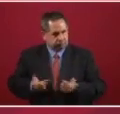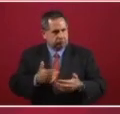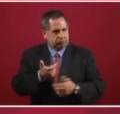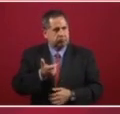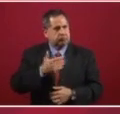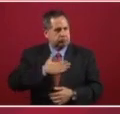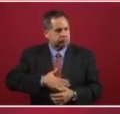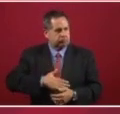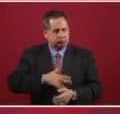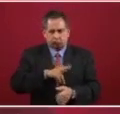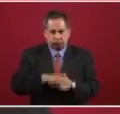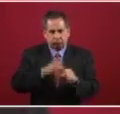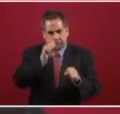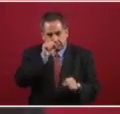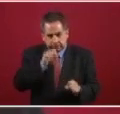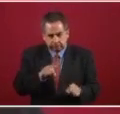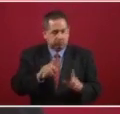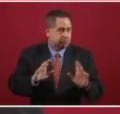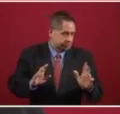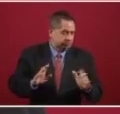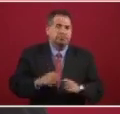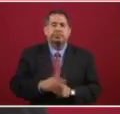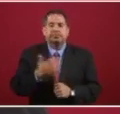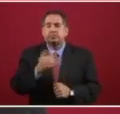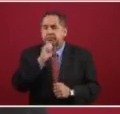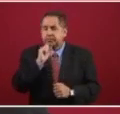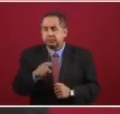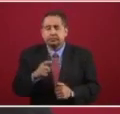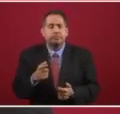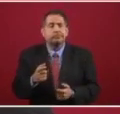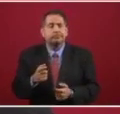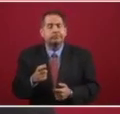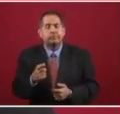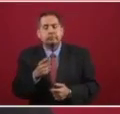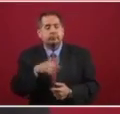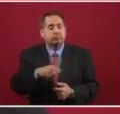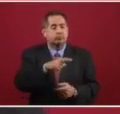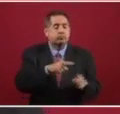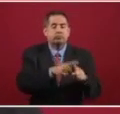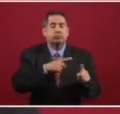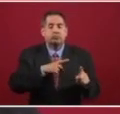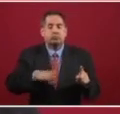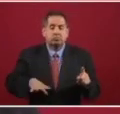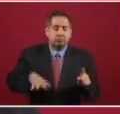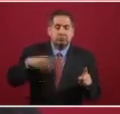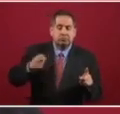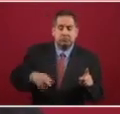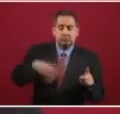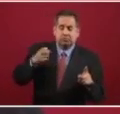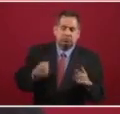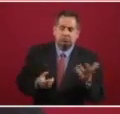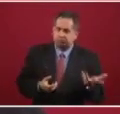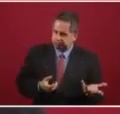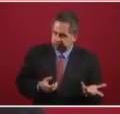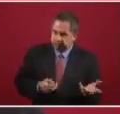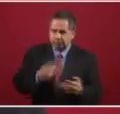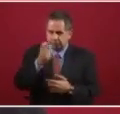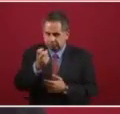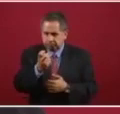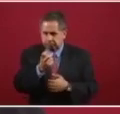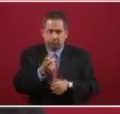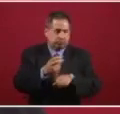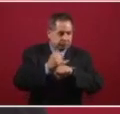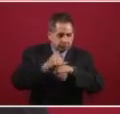Y para que no se abuse, por eso se